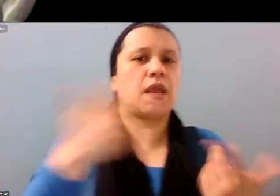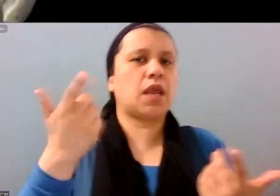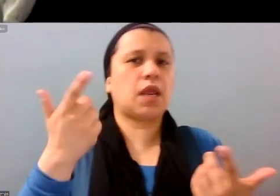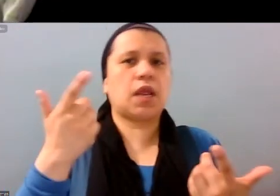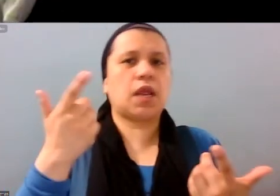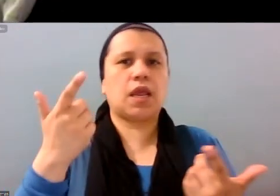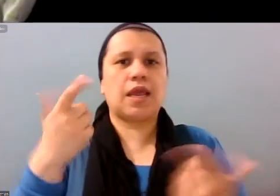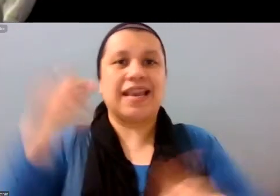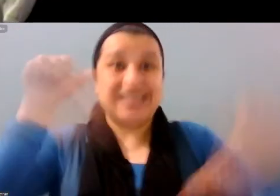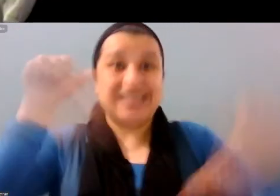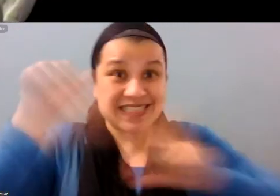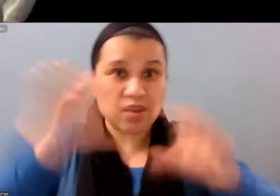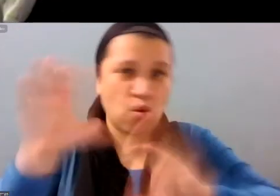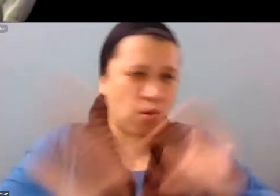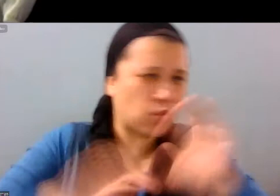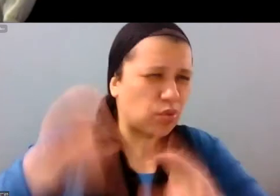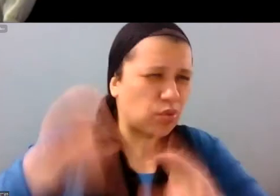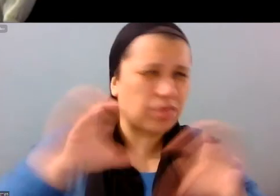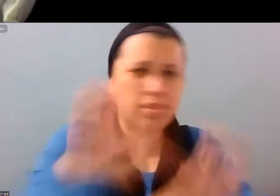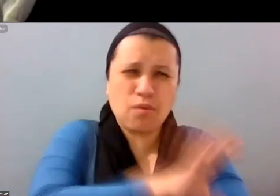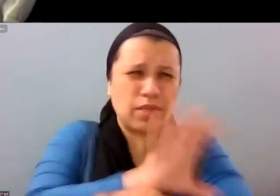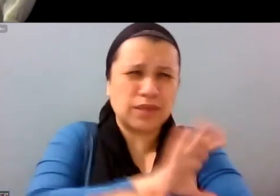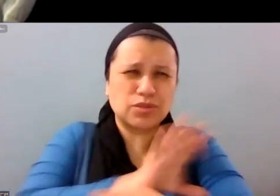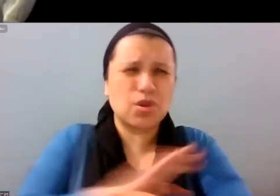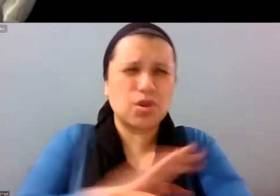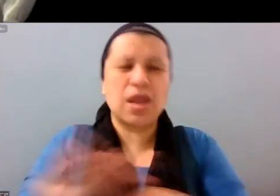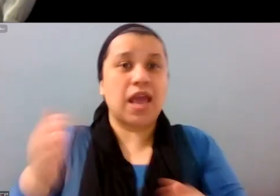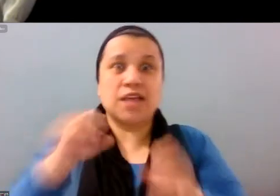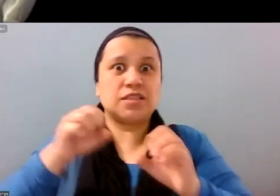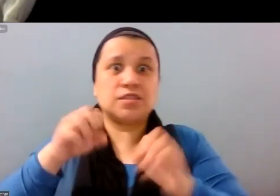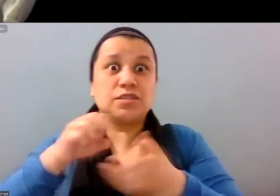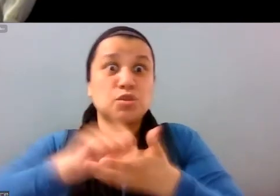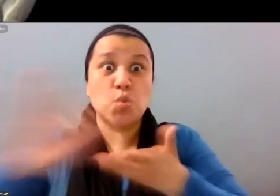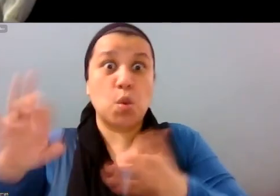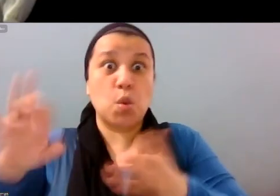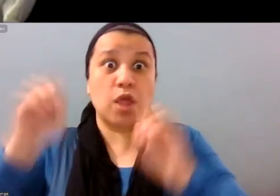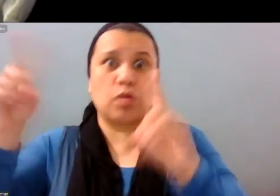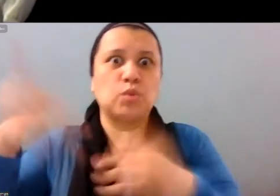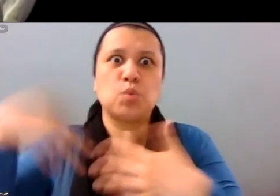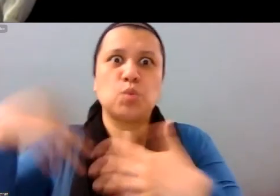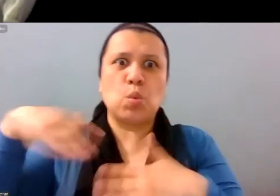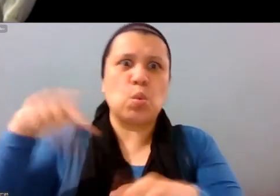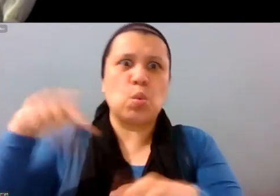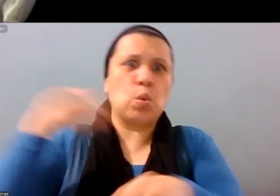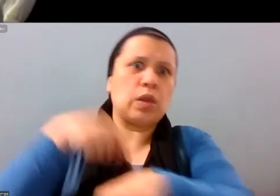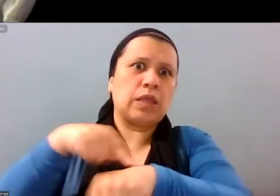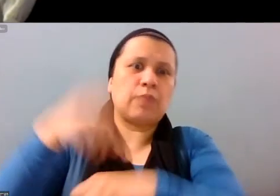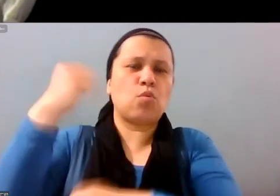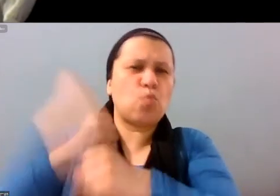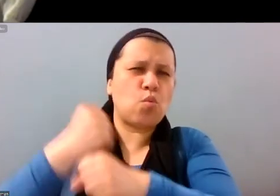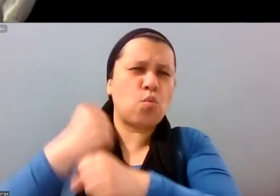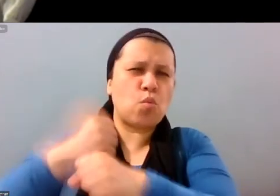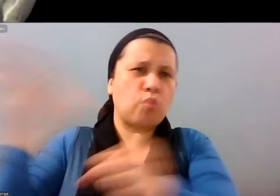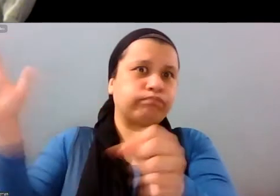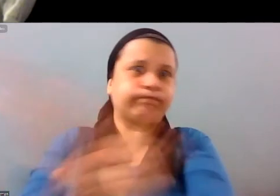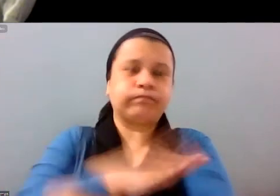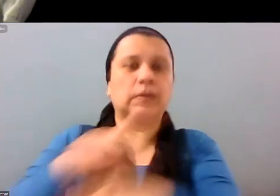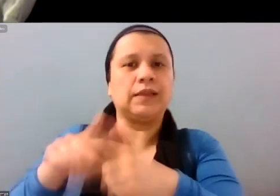la computación es decir ahí la escuela de educación va a tener probablemente una agenda probablemente amplísima en todos y cada uno de los temas